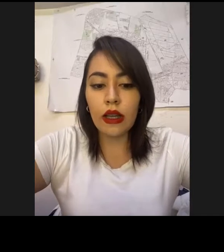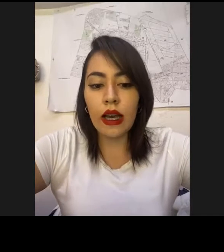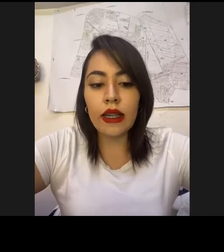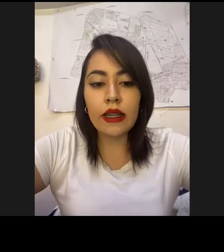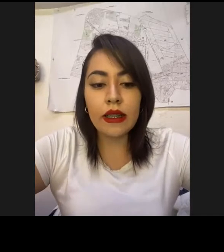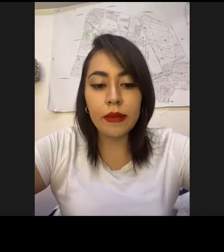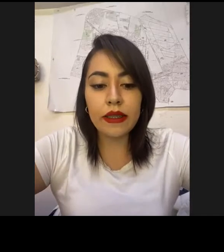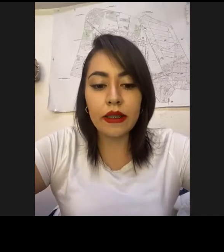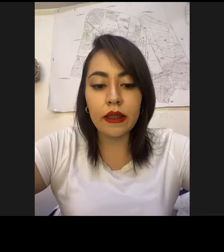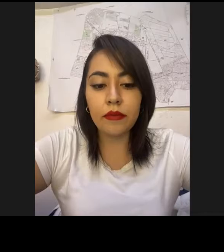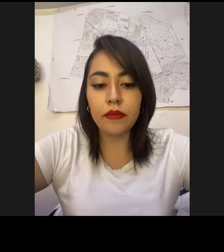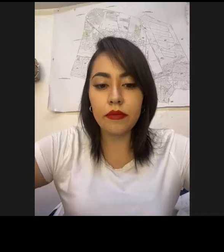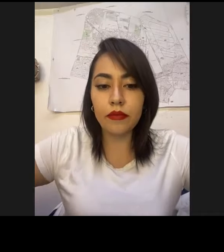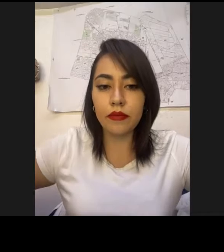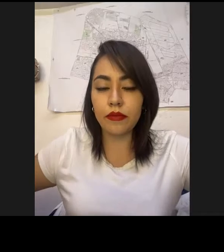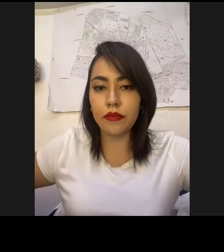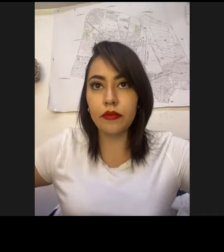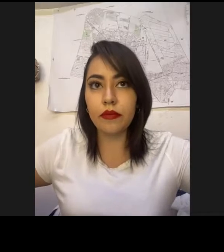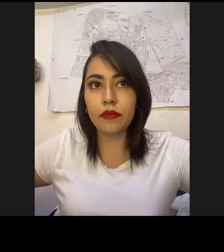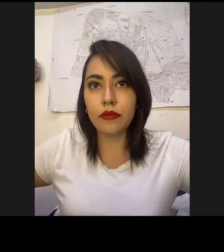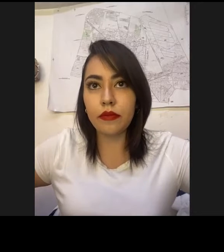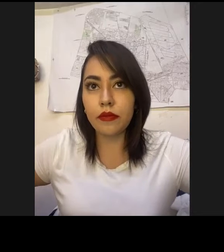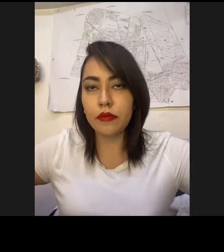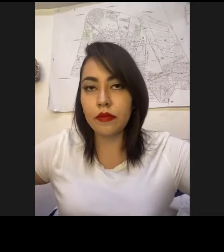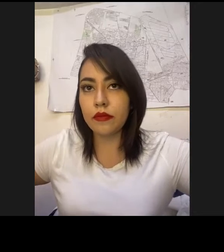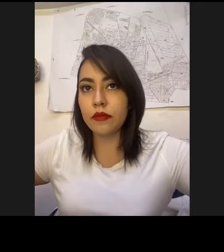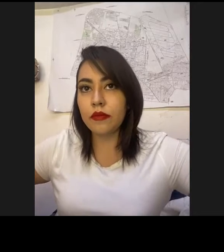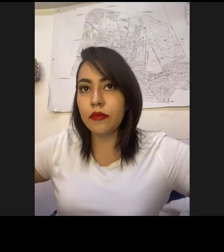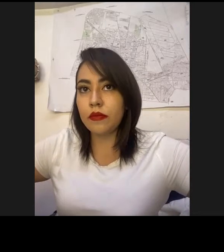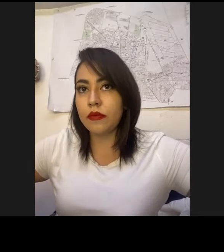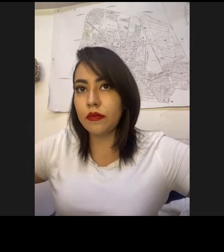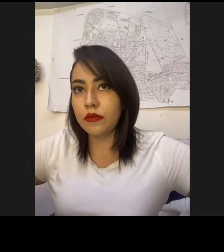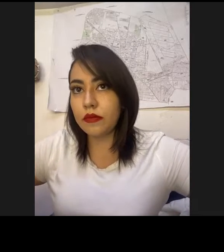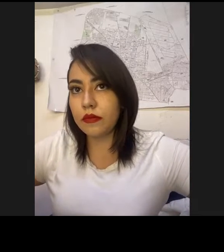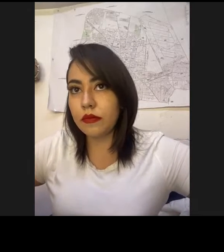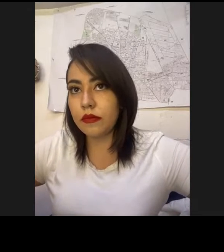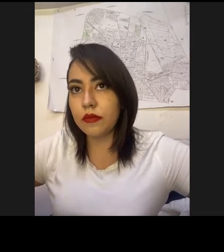Ana Hernández presente. Diputado. Miguel Ángel Álvarez Melo.